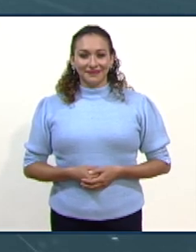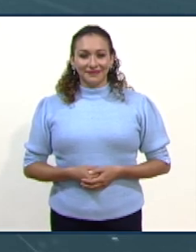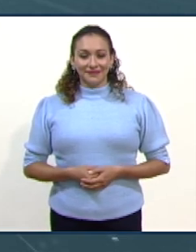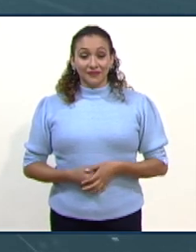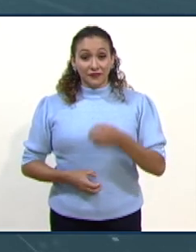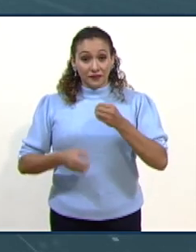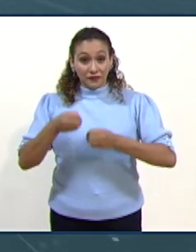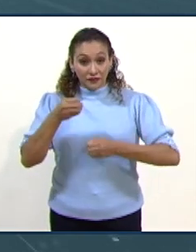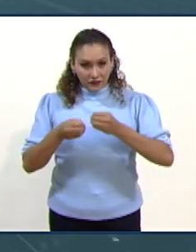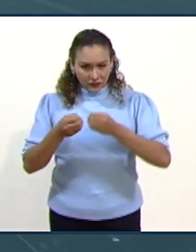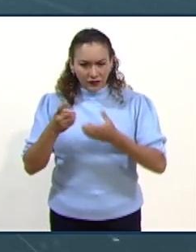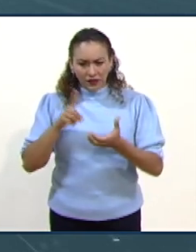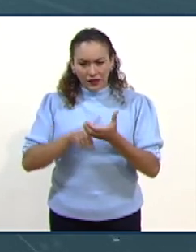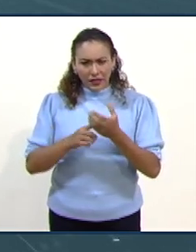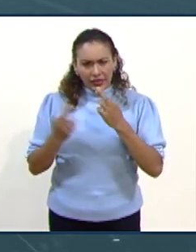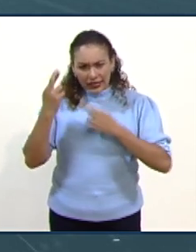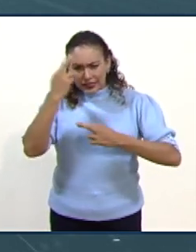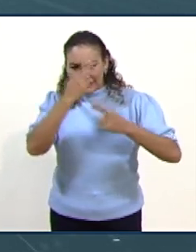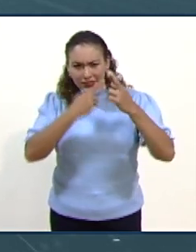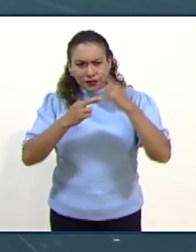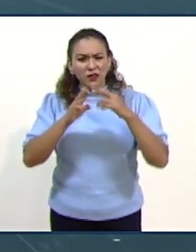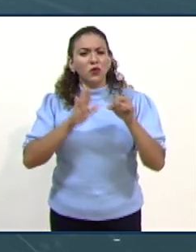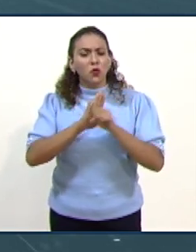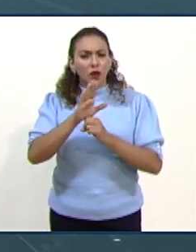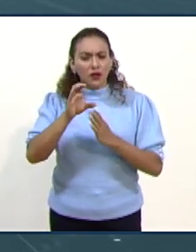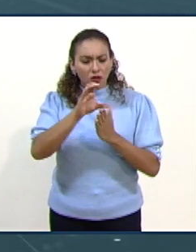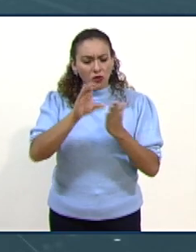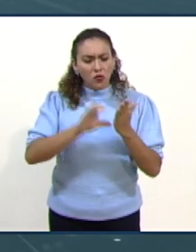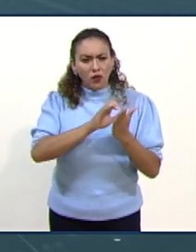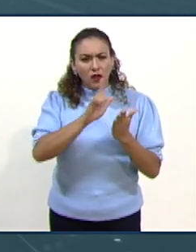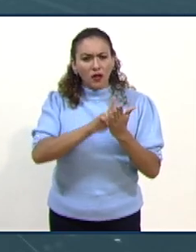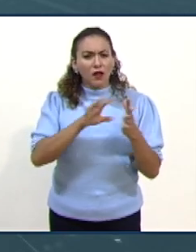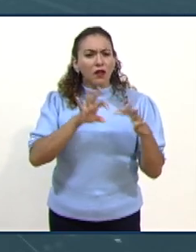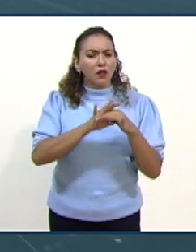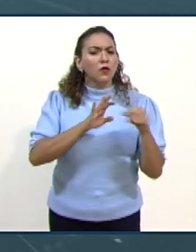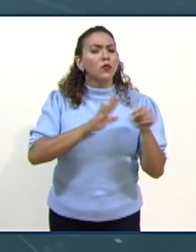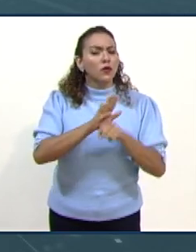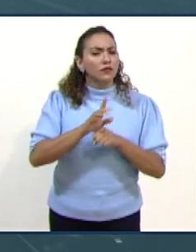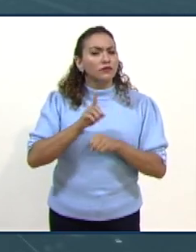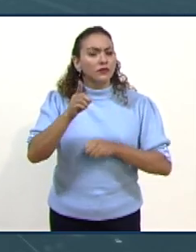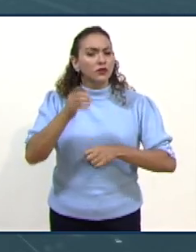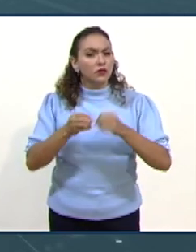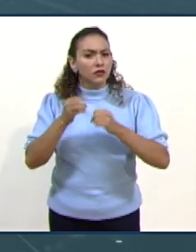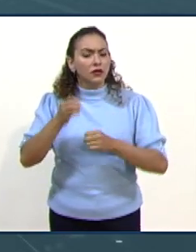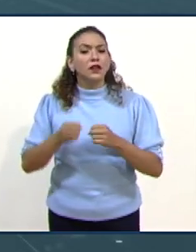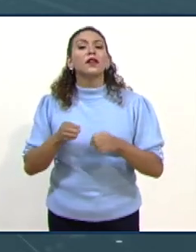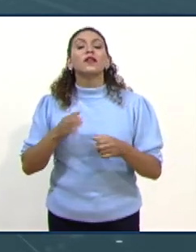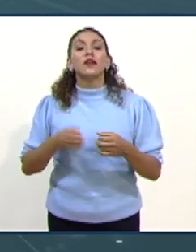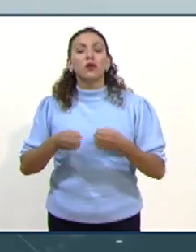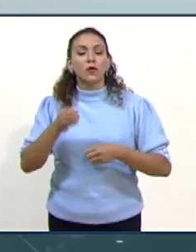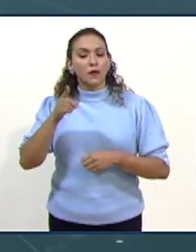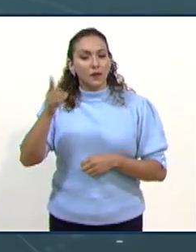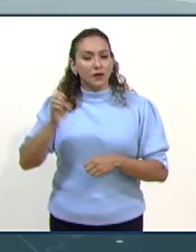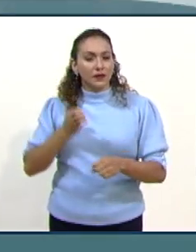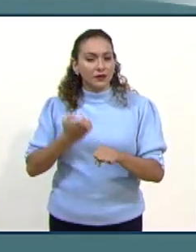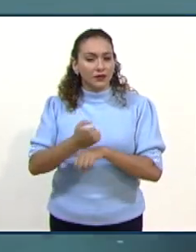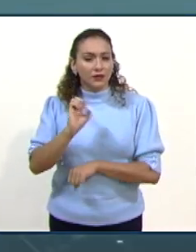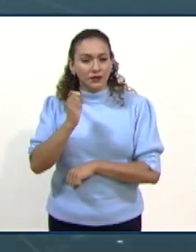La Corte revisó la constitucionalidad de disposiciones que regulan al Tribunal de Justicia Administrativa de Chihuahua.